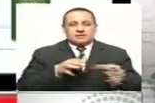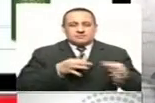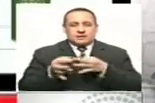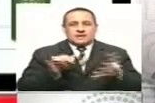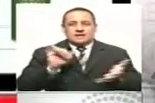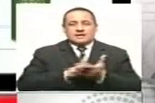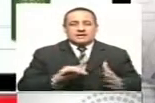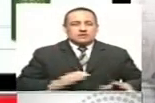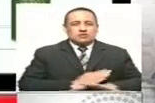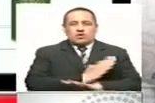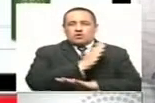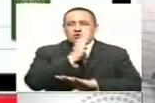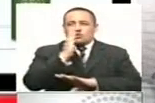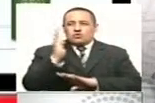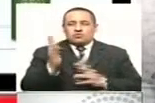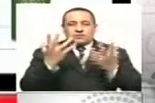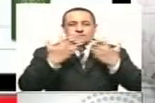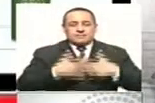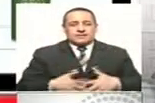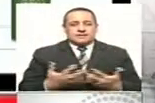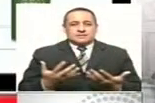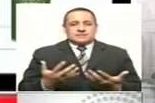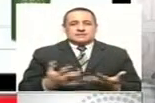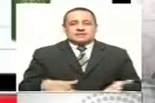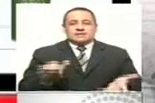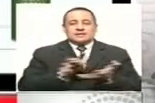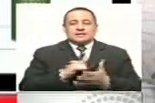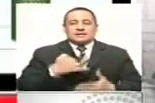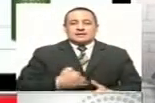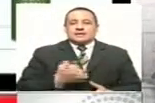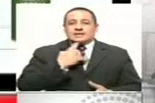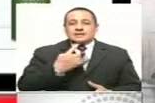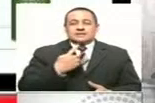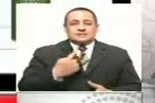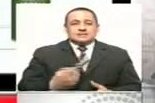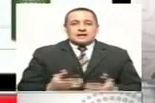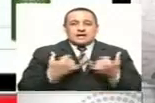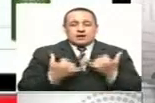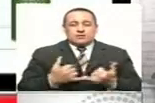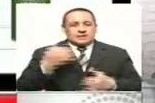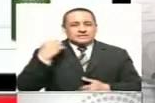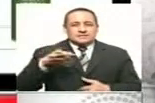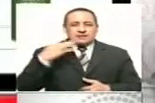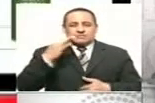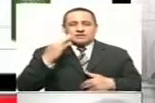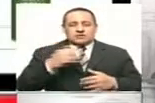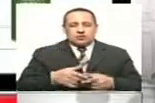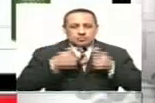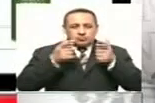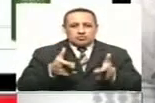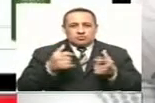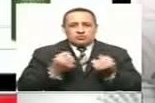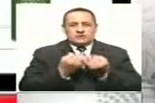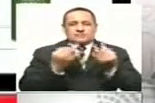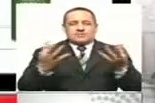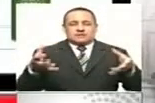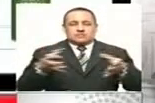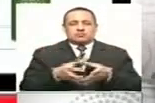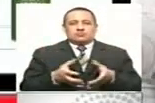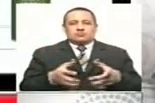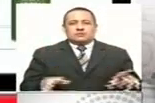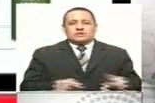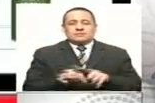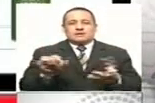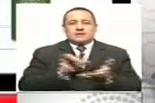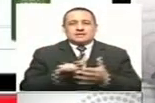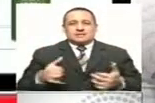las empresas que han sido, siempre son supervisadas por estos organismos,